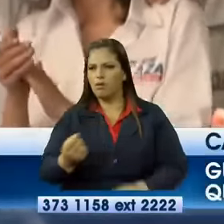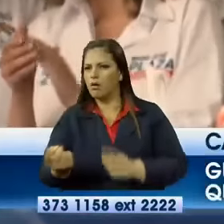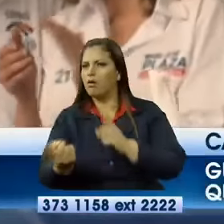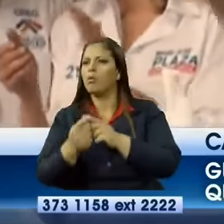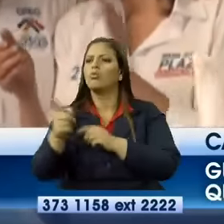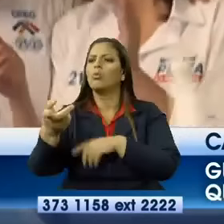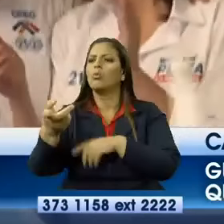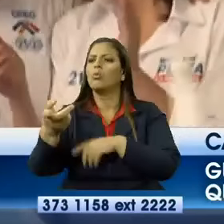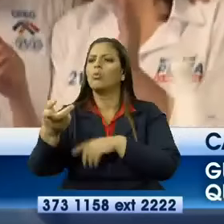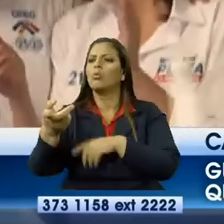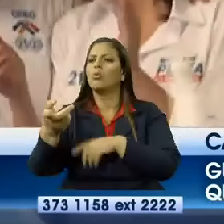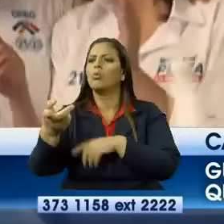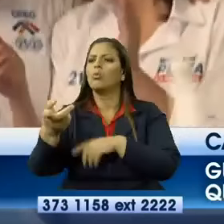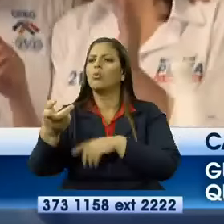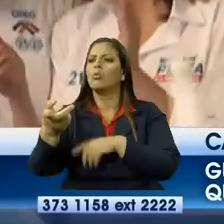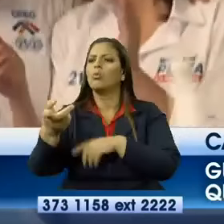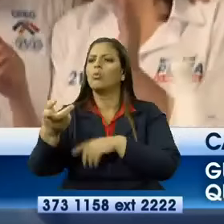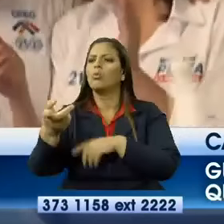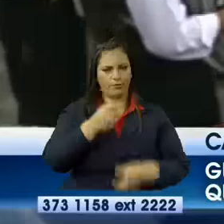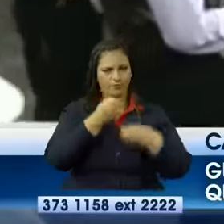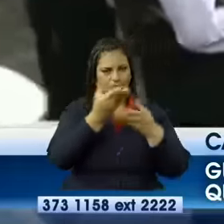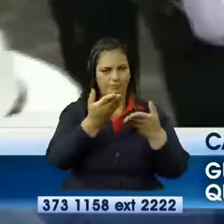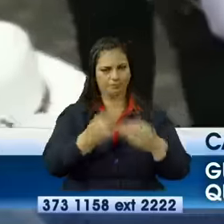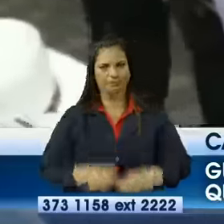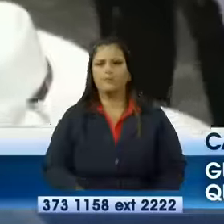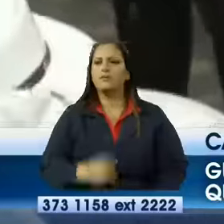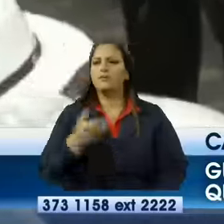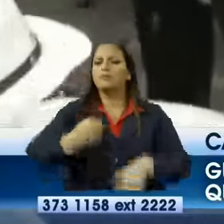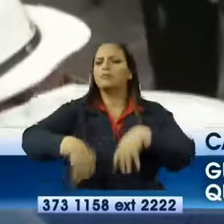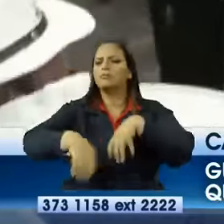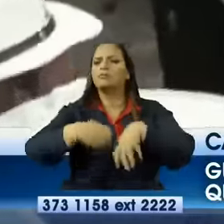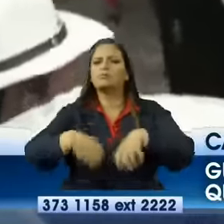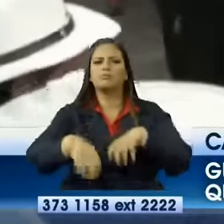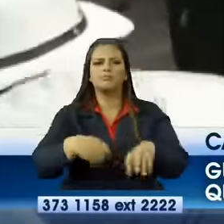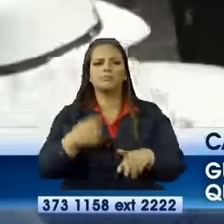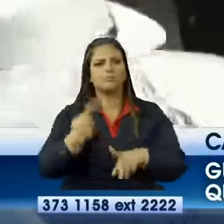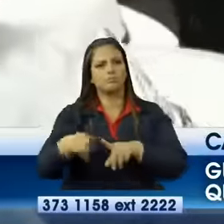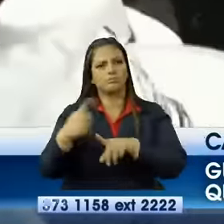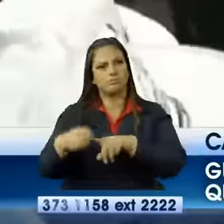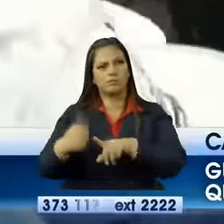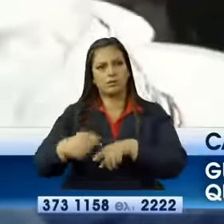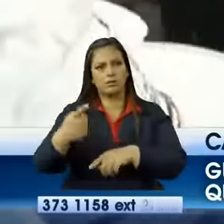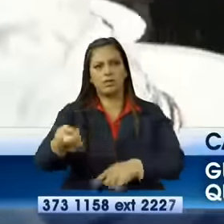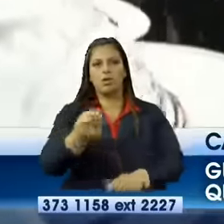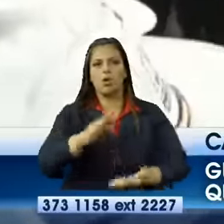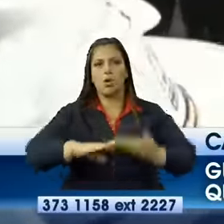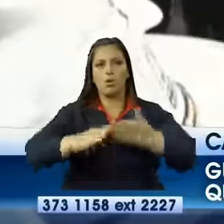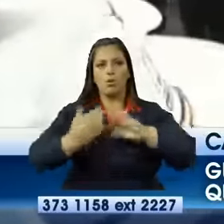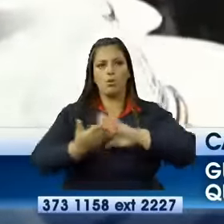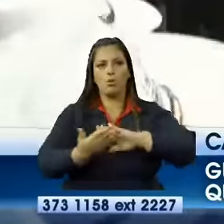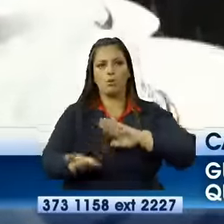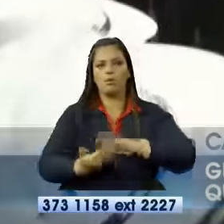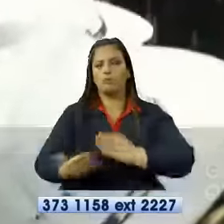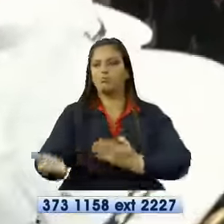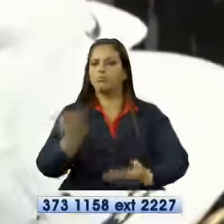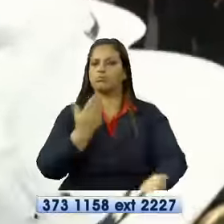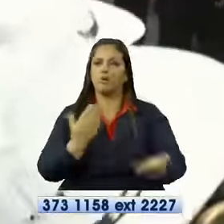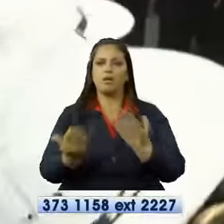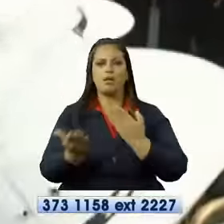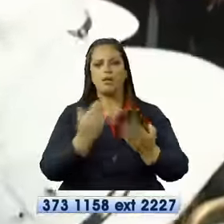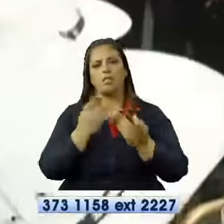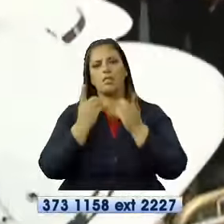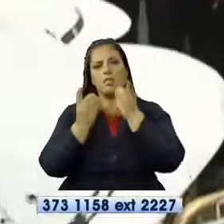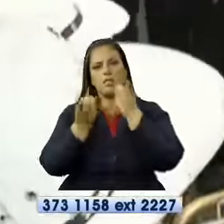una amplia agenda en la urbe capitalina, que incluyeron diálogos con la comunidad académica. Informó Alison